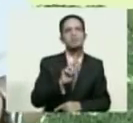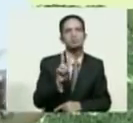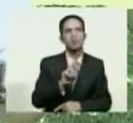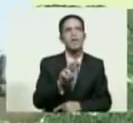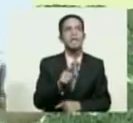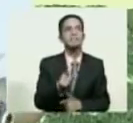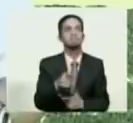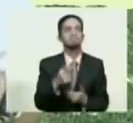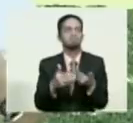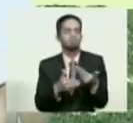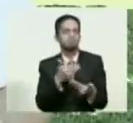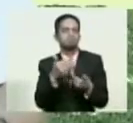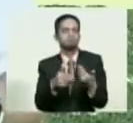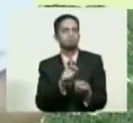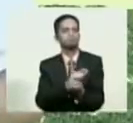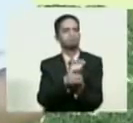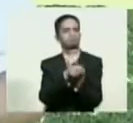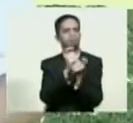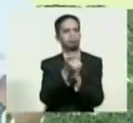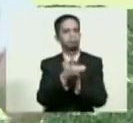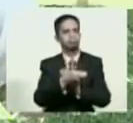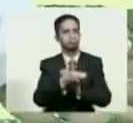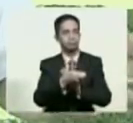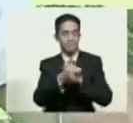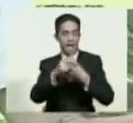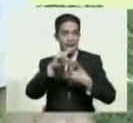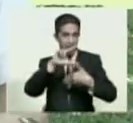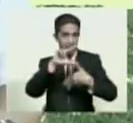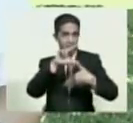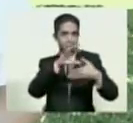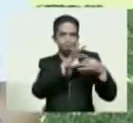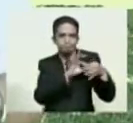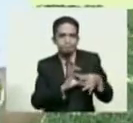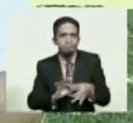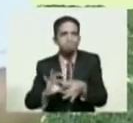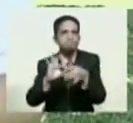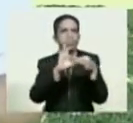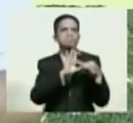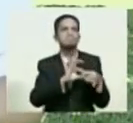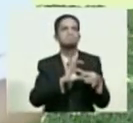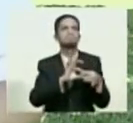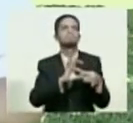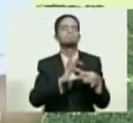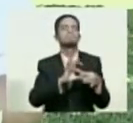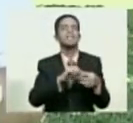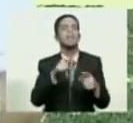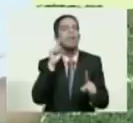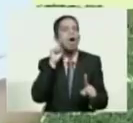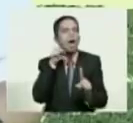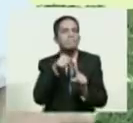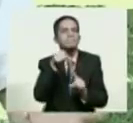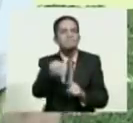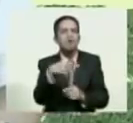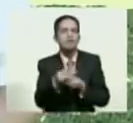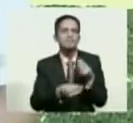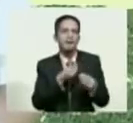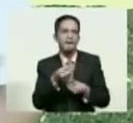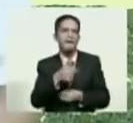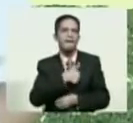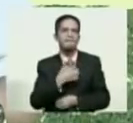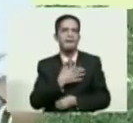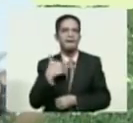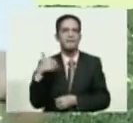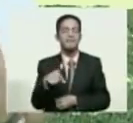esta región en un solo bloque, el camino, el objetivo que se quiere alcanzar en el 24º Foro de Sao Paulo.